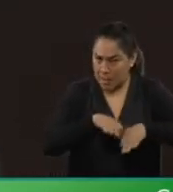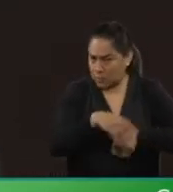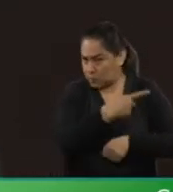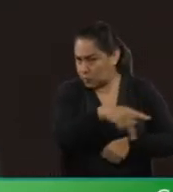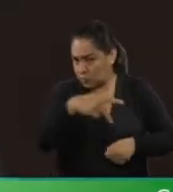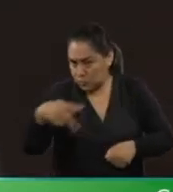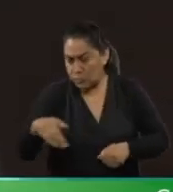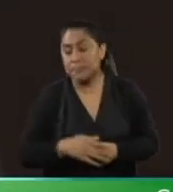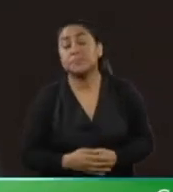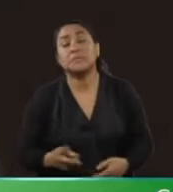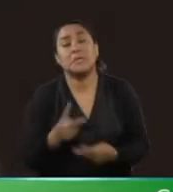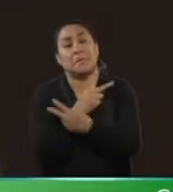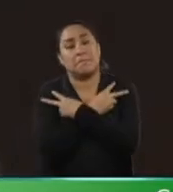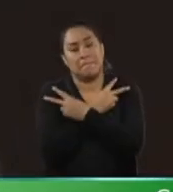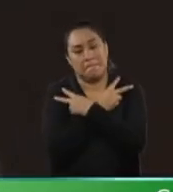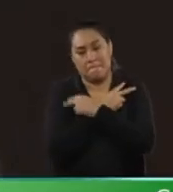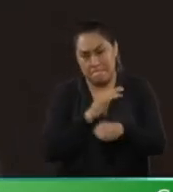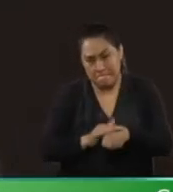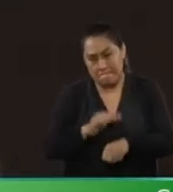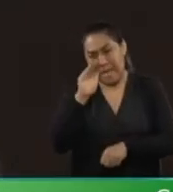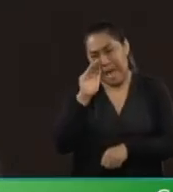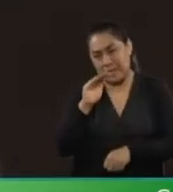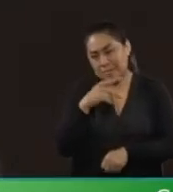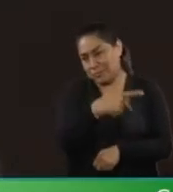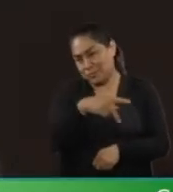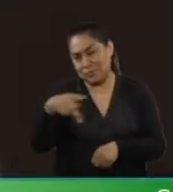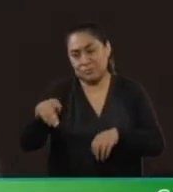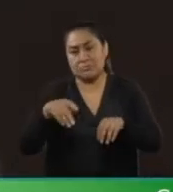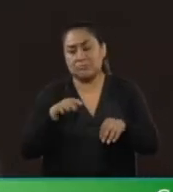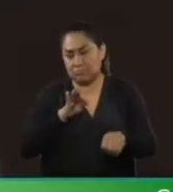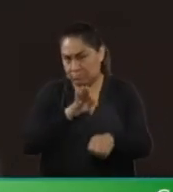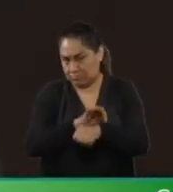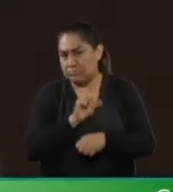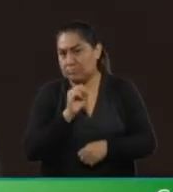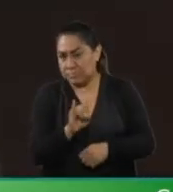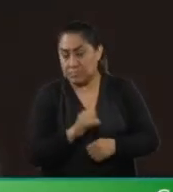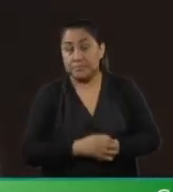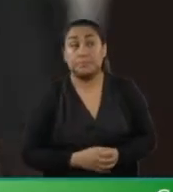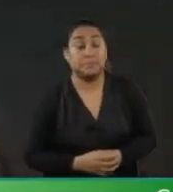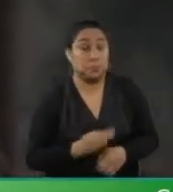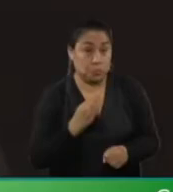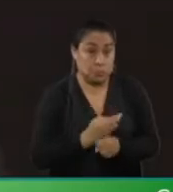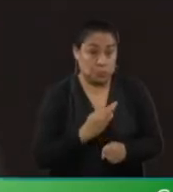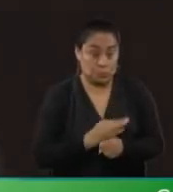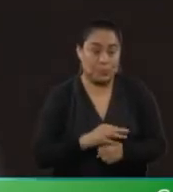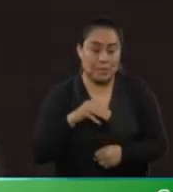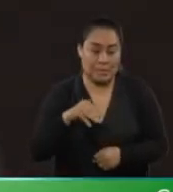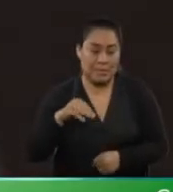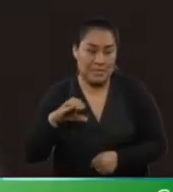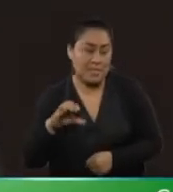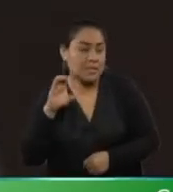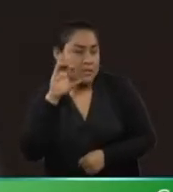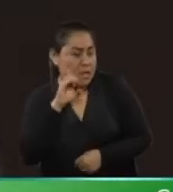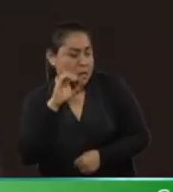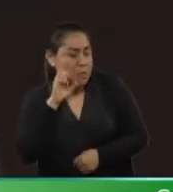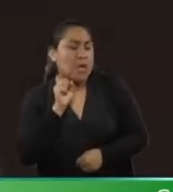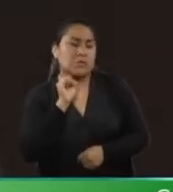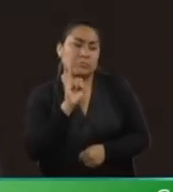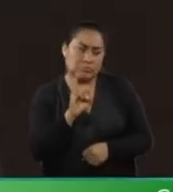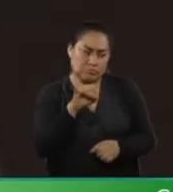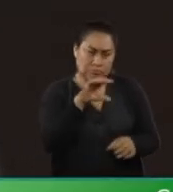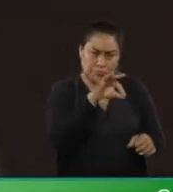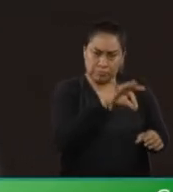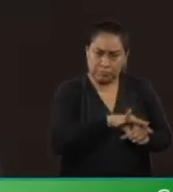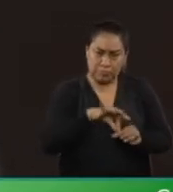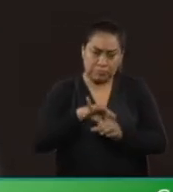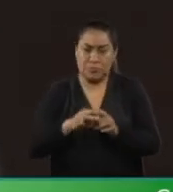los días de vacaciones desde el primer año de trabajo. Hoy, la Bancada Naranja vota a favor del